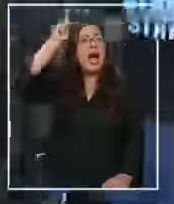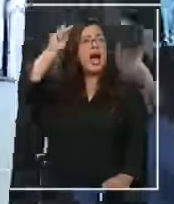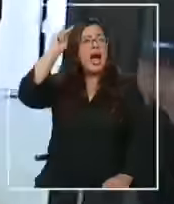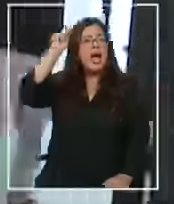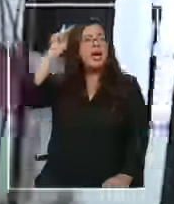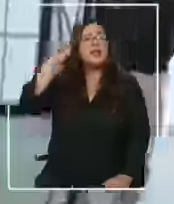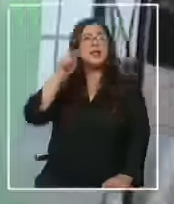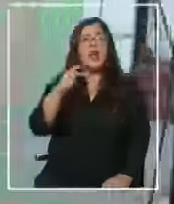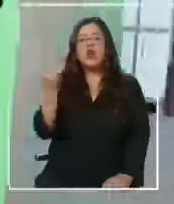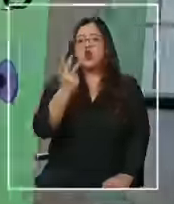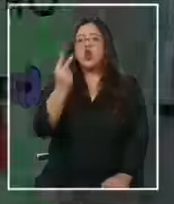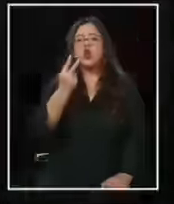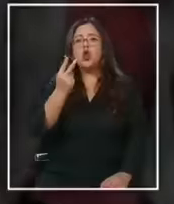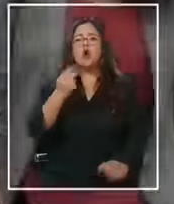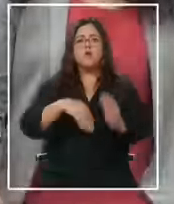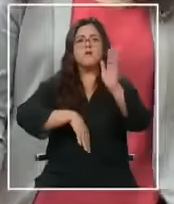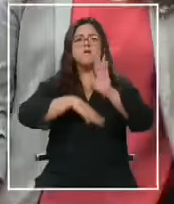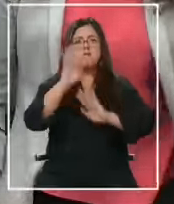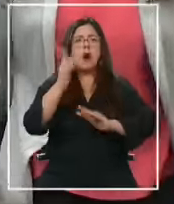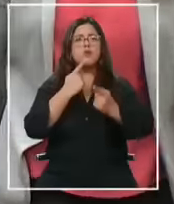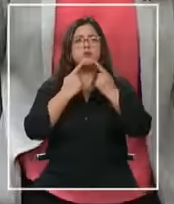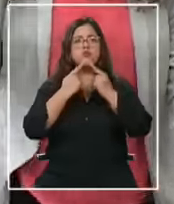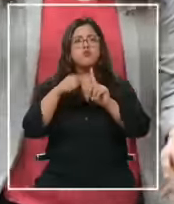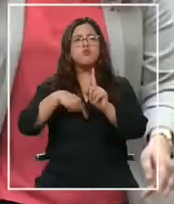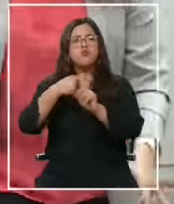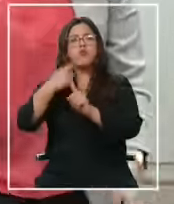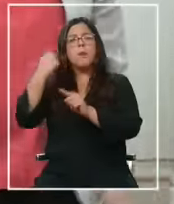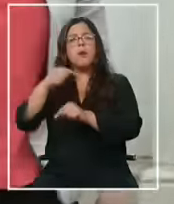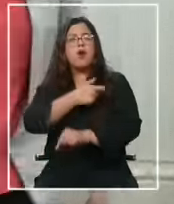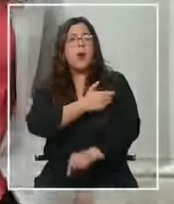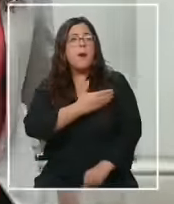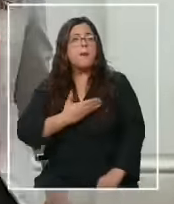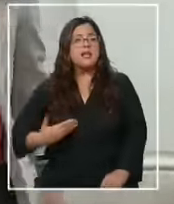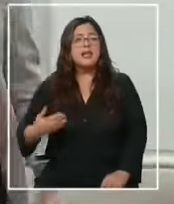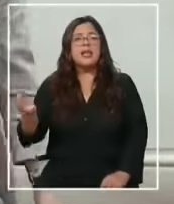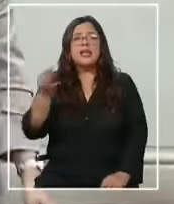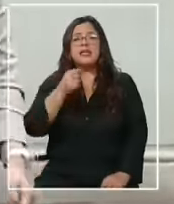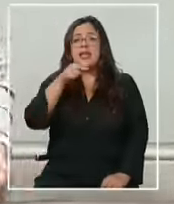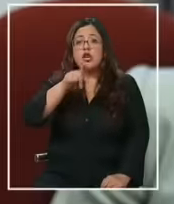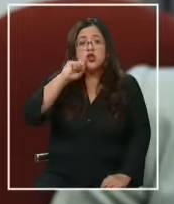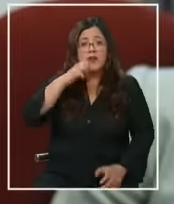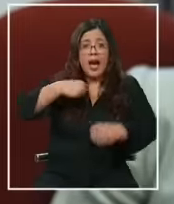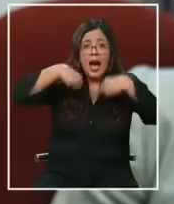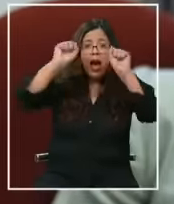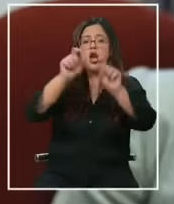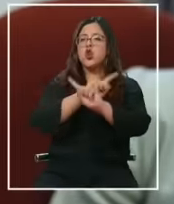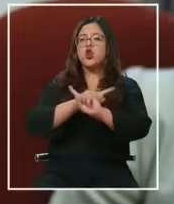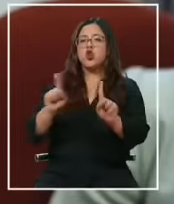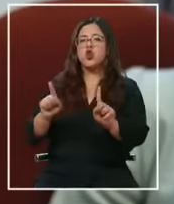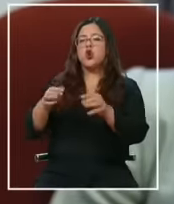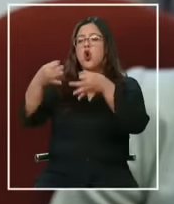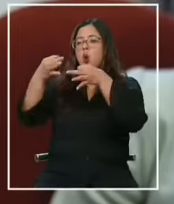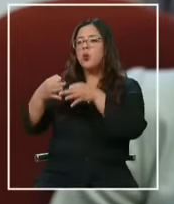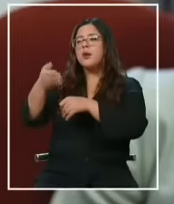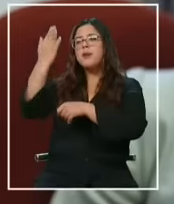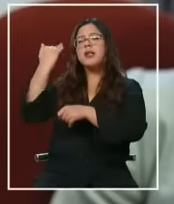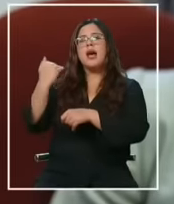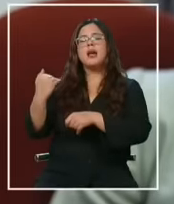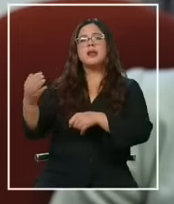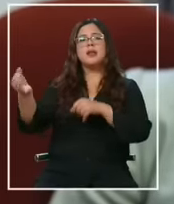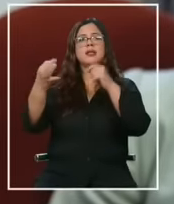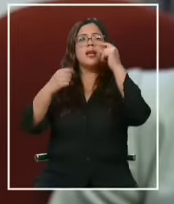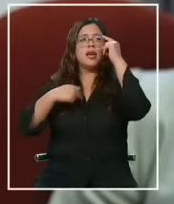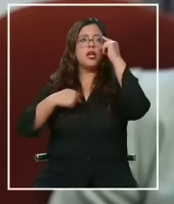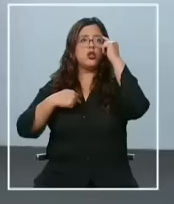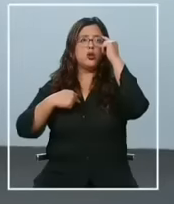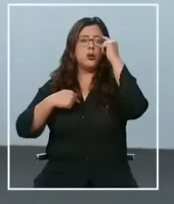las muestras. Sin embargo, el propio presidente aseguró que eso no es garantía de triunfo. Cuando se confirmó que yo iba